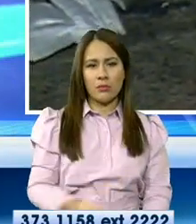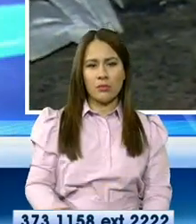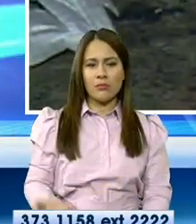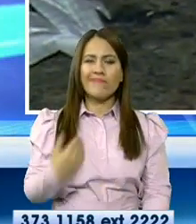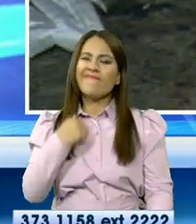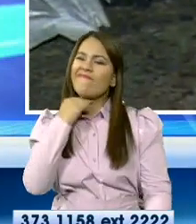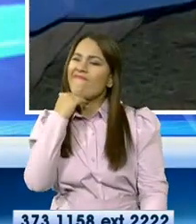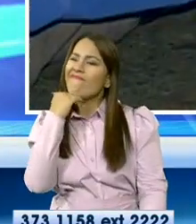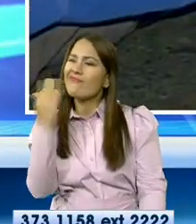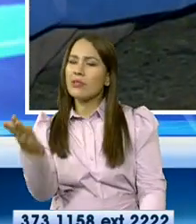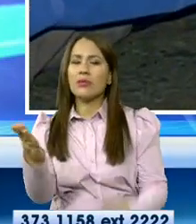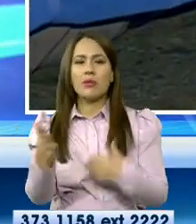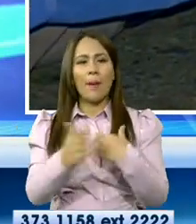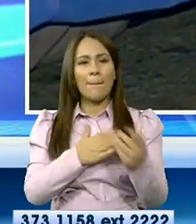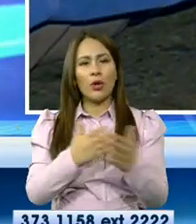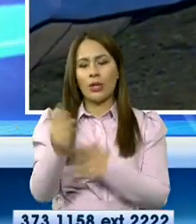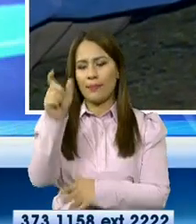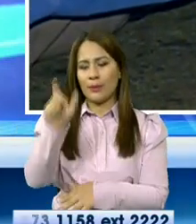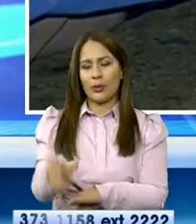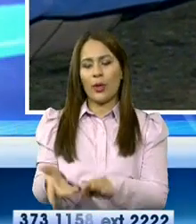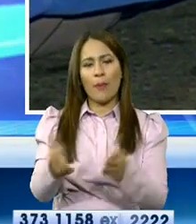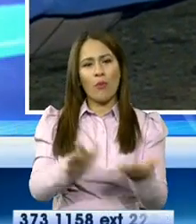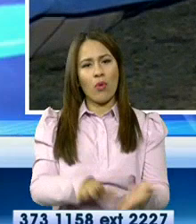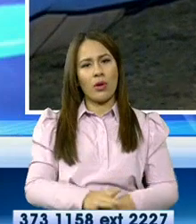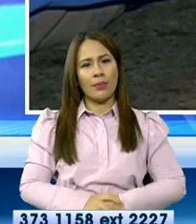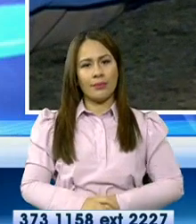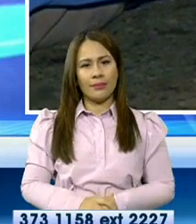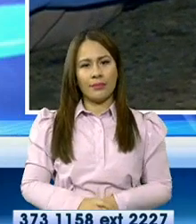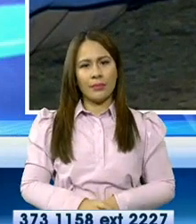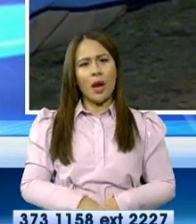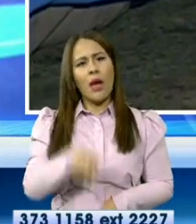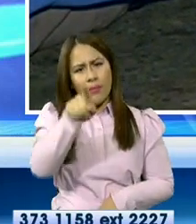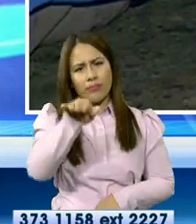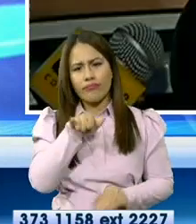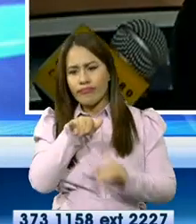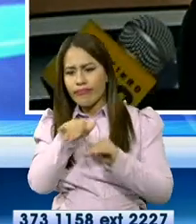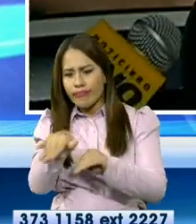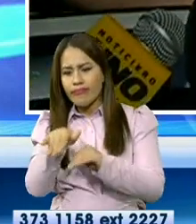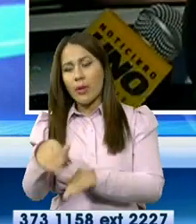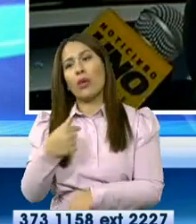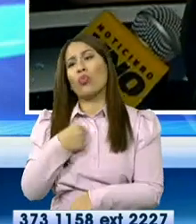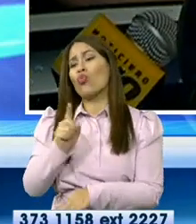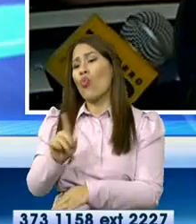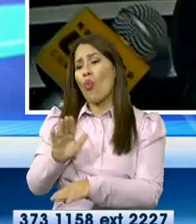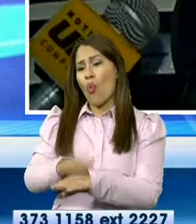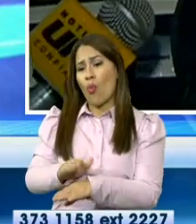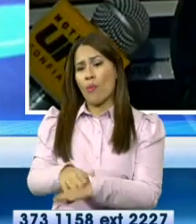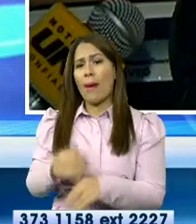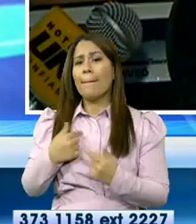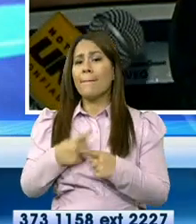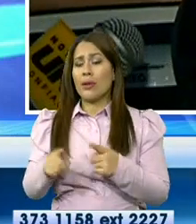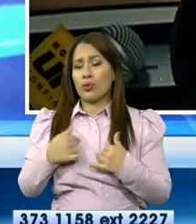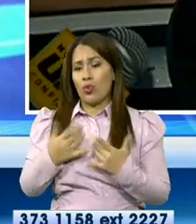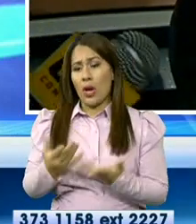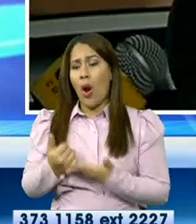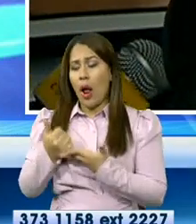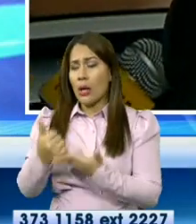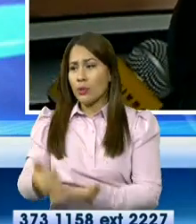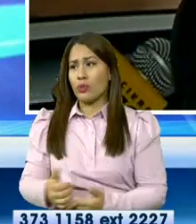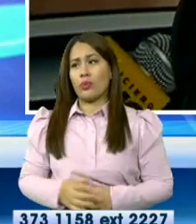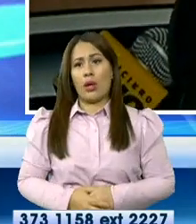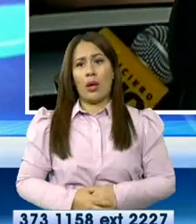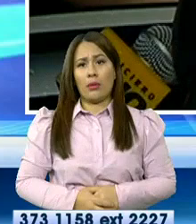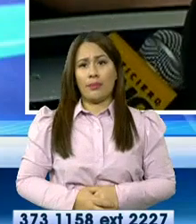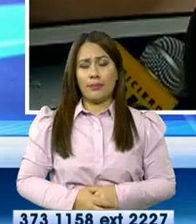importa la persona ahí fallecida, que por lo menos se hubieran acercado. No, no tuvimos la culpa, pero queremos ver si podemos ayudar de alguna manera.